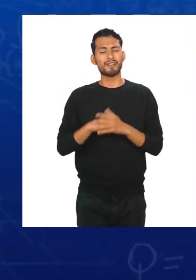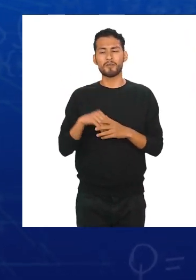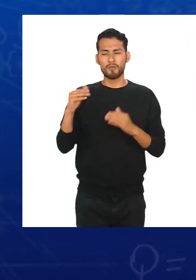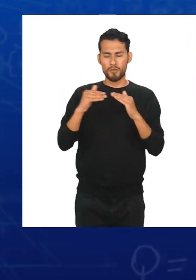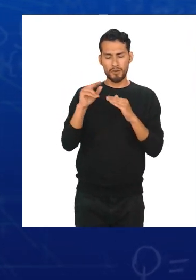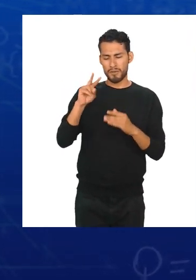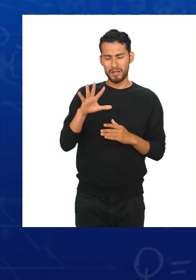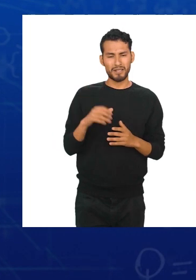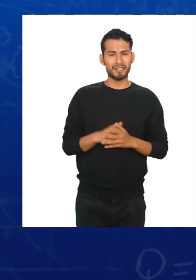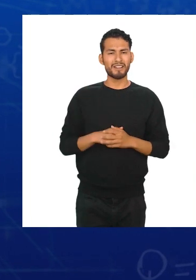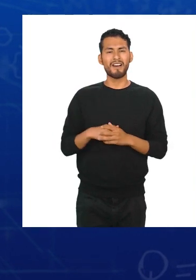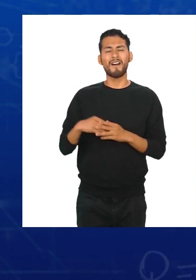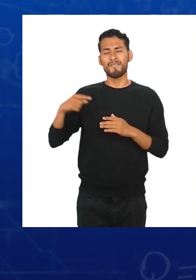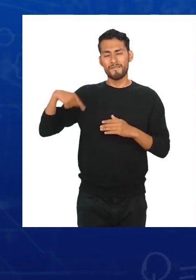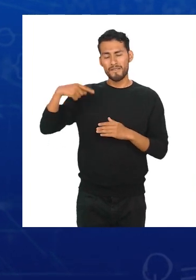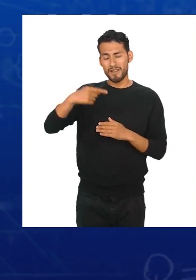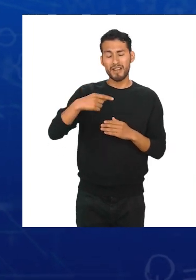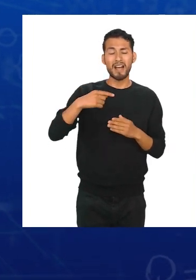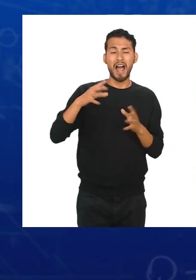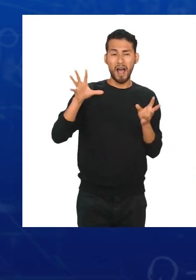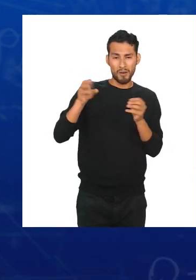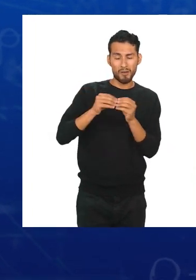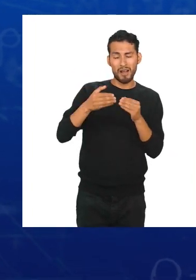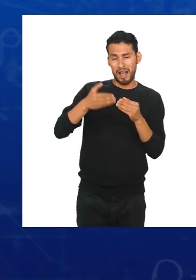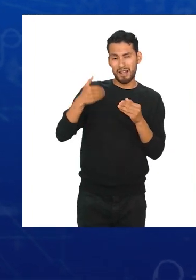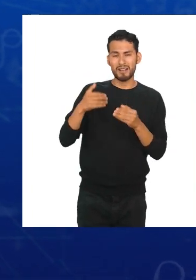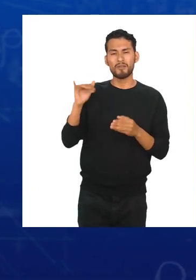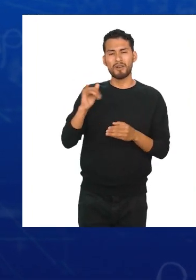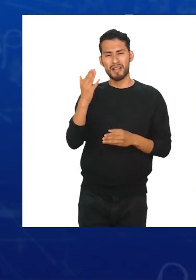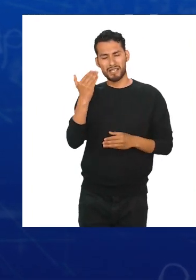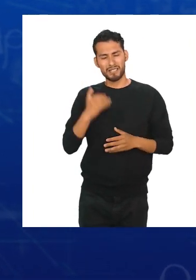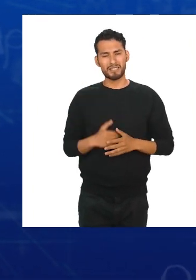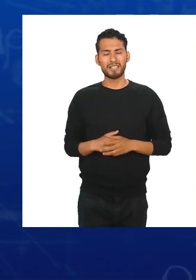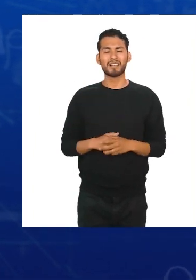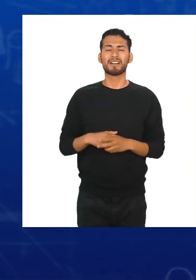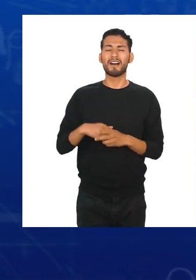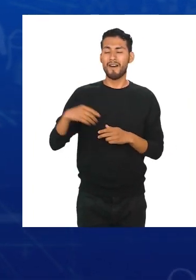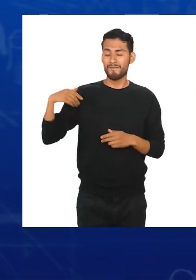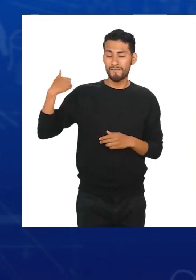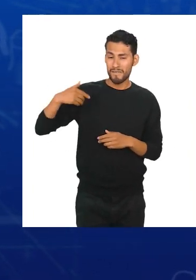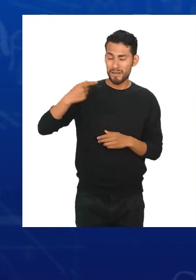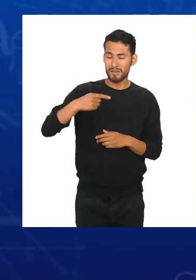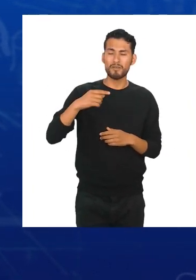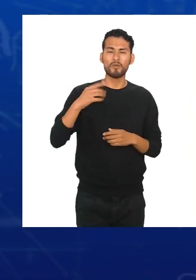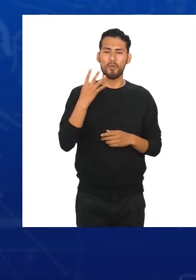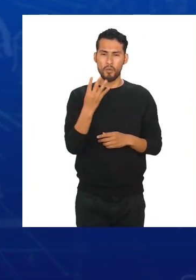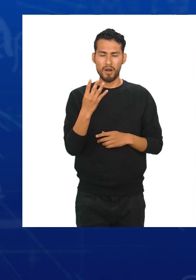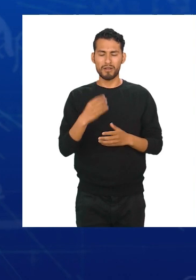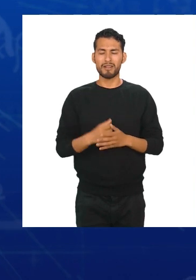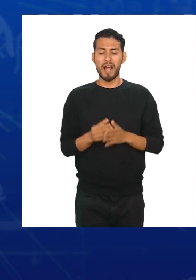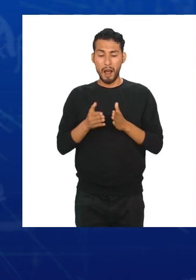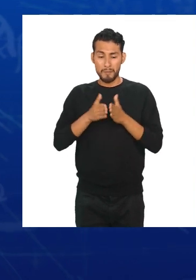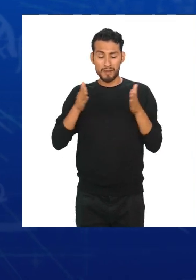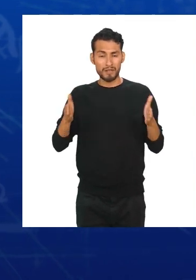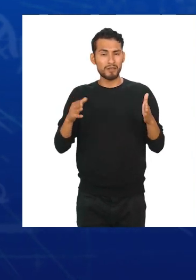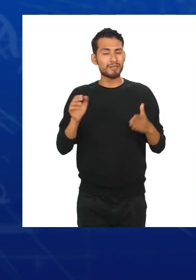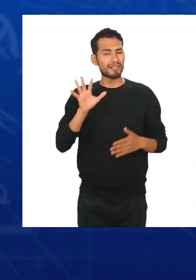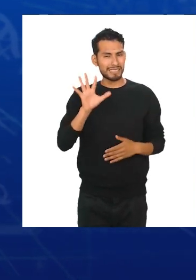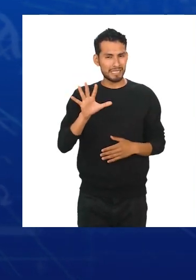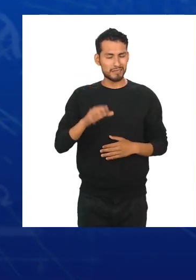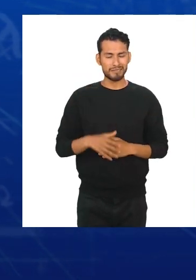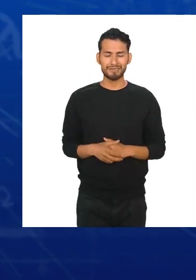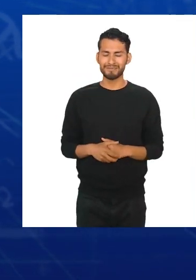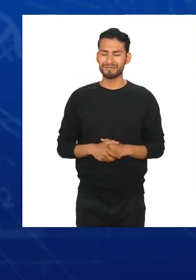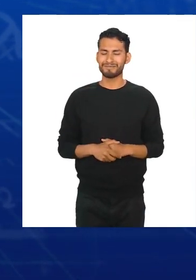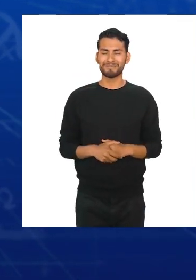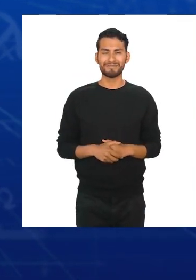a 25. Frecuencia acumulada anterior es igual a 15. Frecuencia es igual a 4. Amplitud es